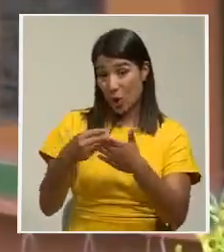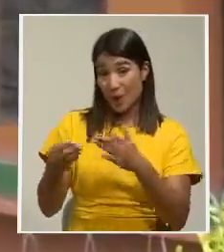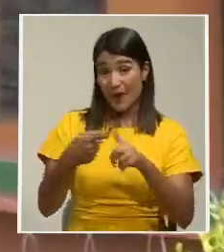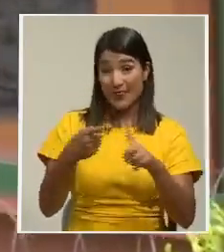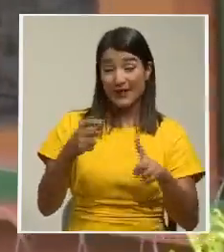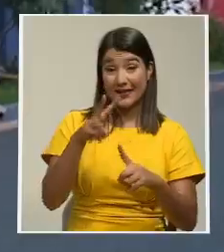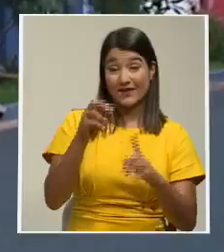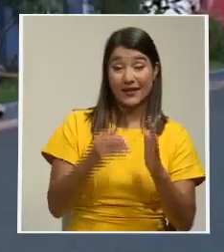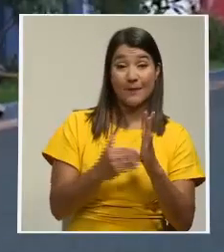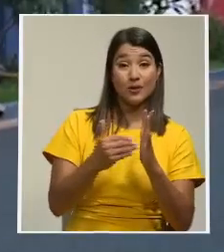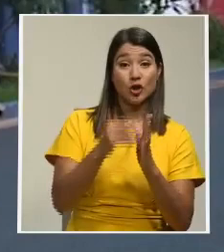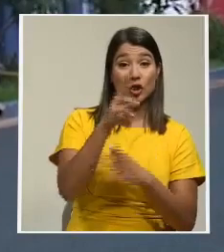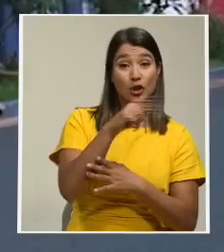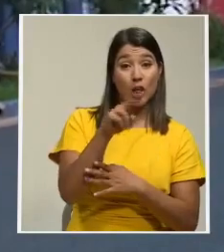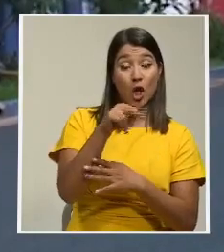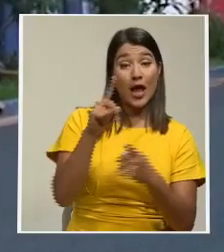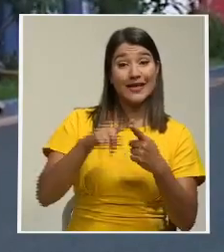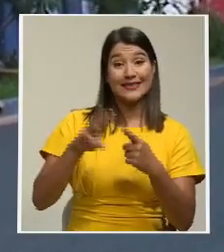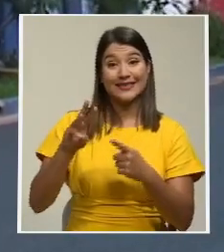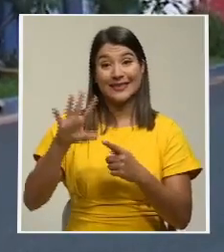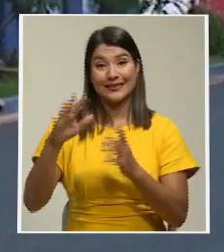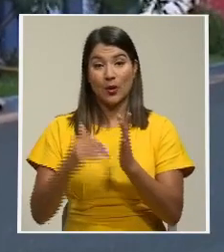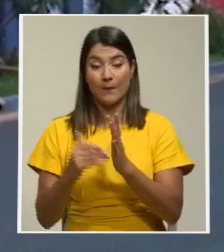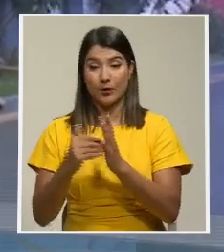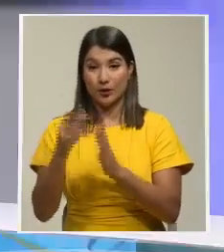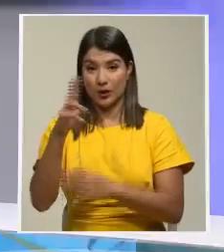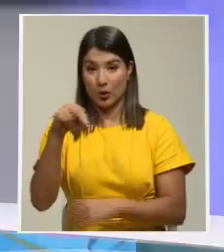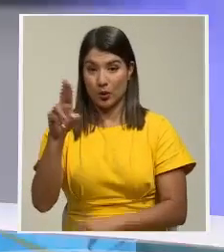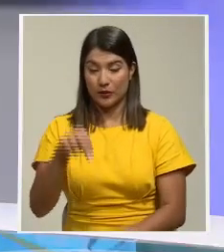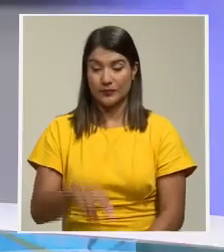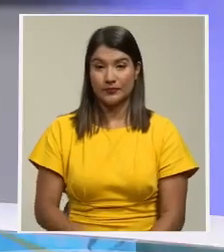colones y los 65 millones de colones.